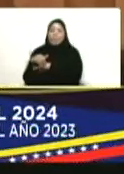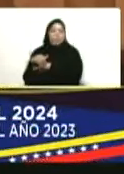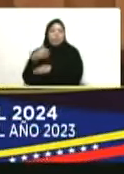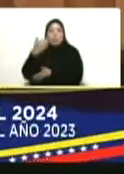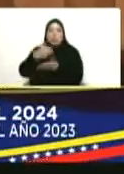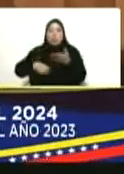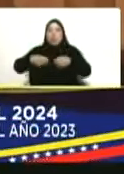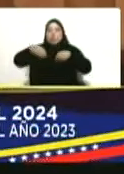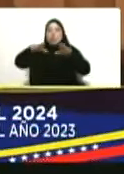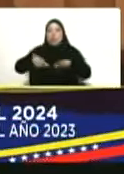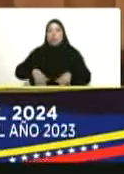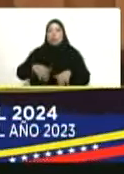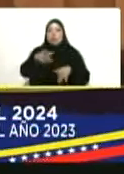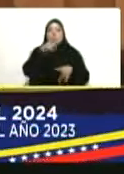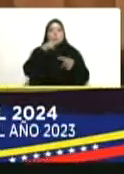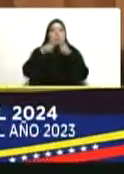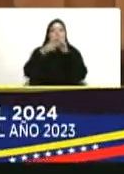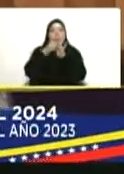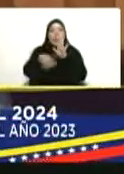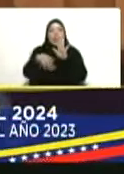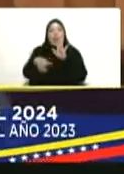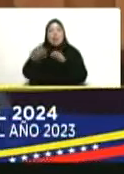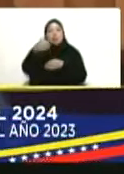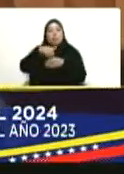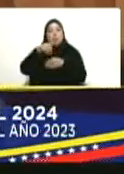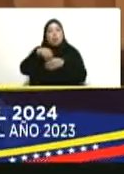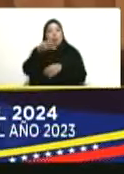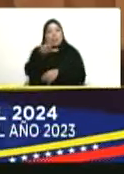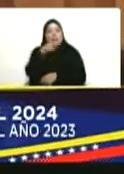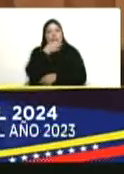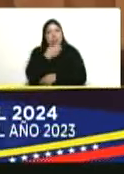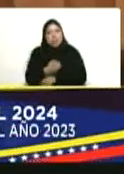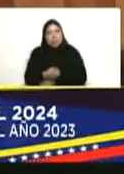para suspender el derecho del pueblo a referéndum el 3 de diciembre.